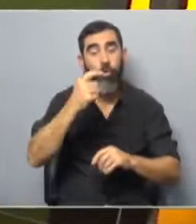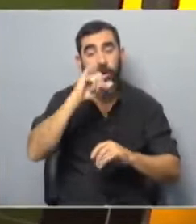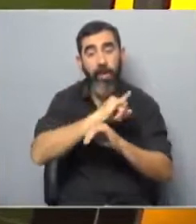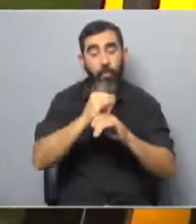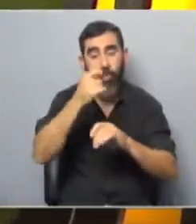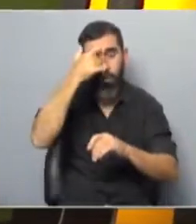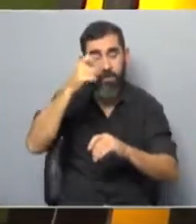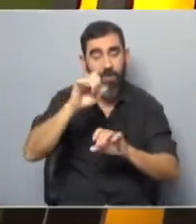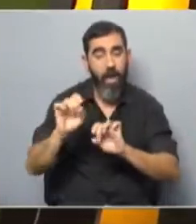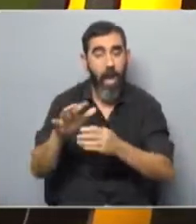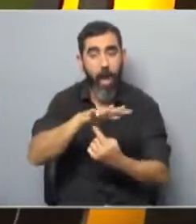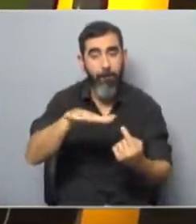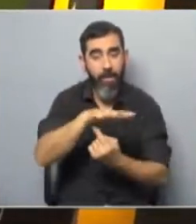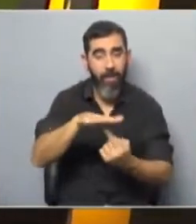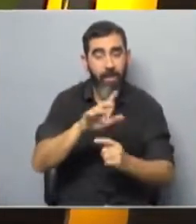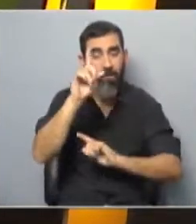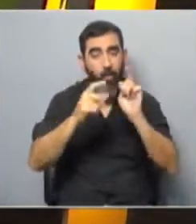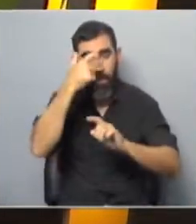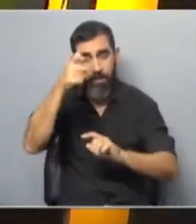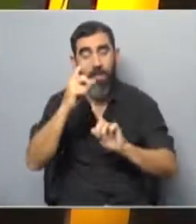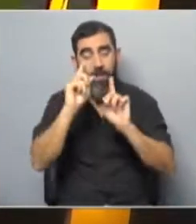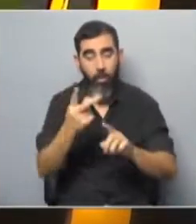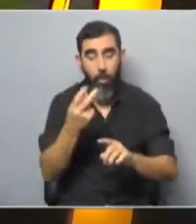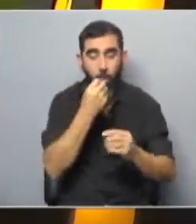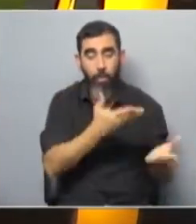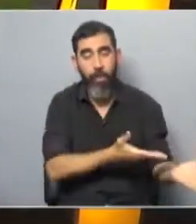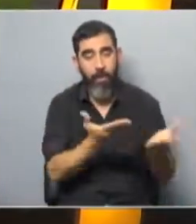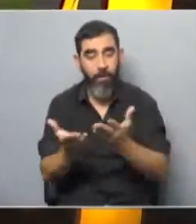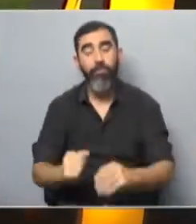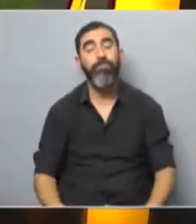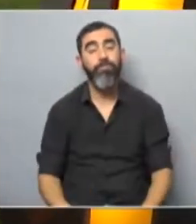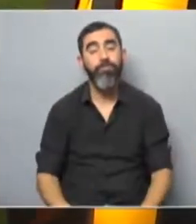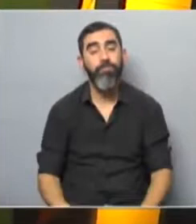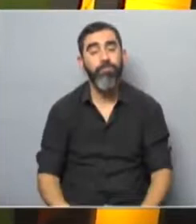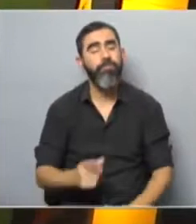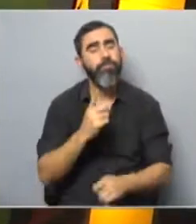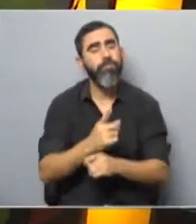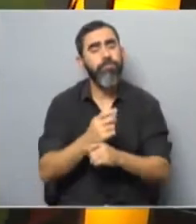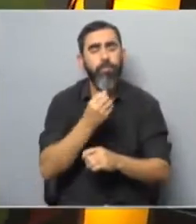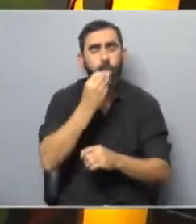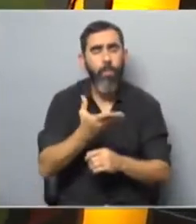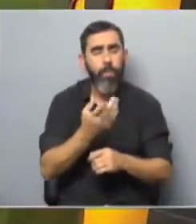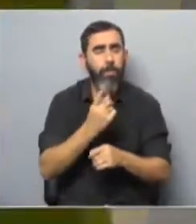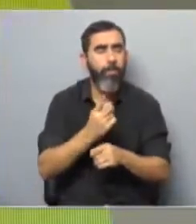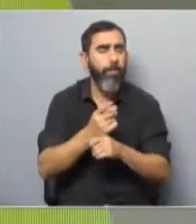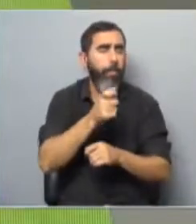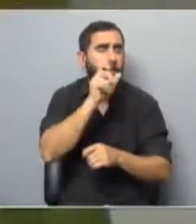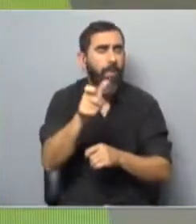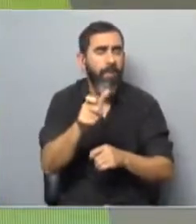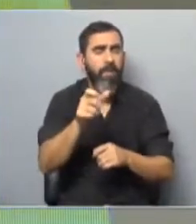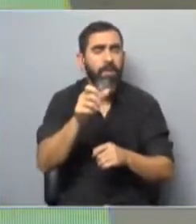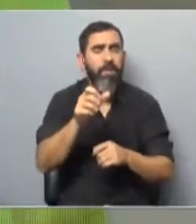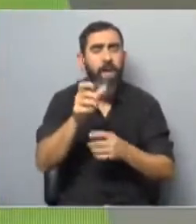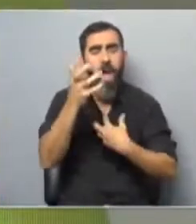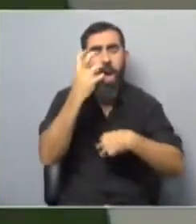Ambientales de Facultad de Ciencias. Bienvenidos ambos. Gracias por acompañarnos. Primero que nada, creo que está bueno arrancar por la definición. Hablamos de